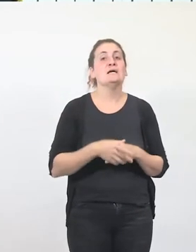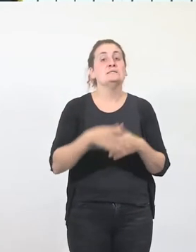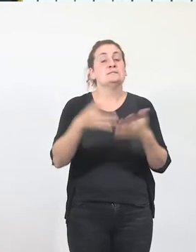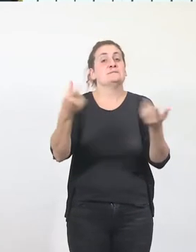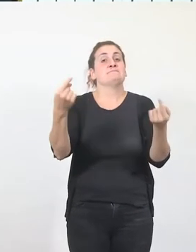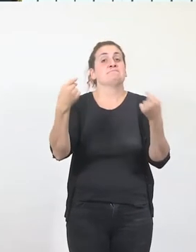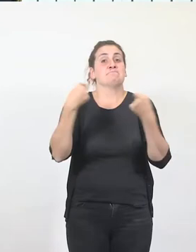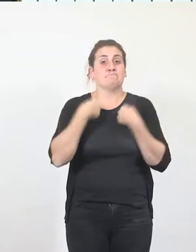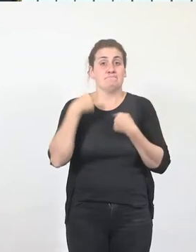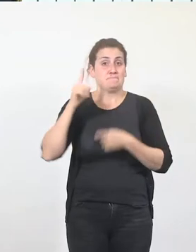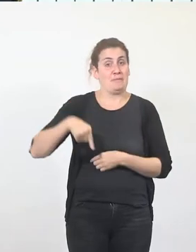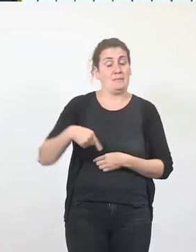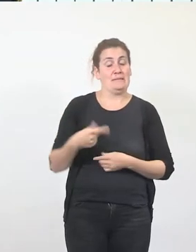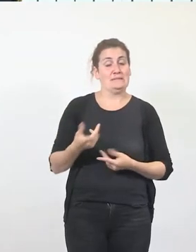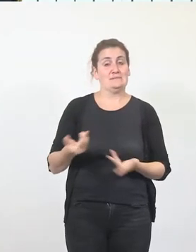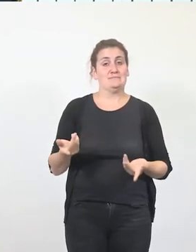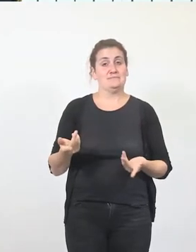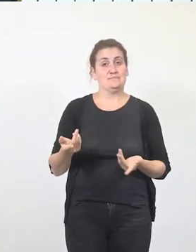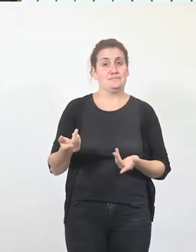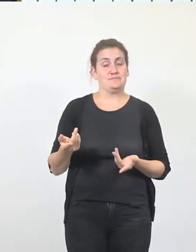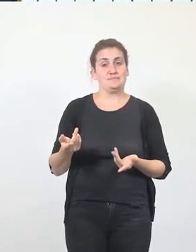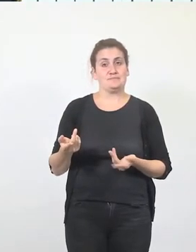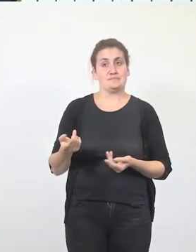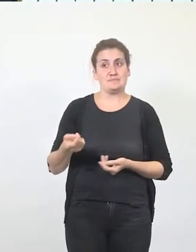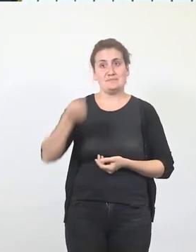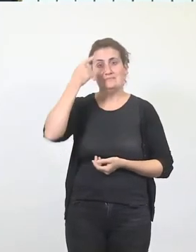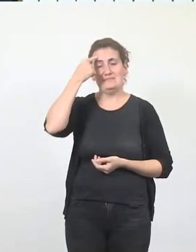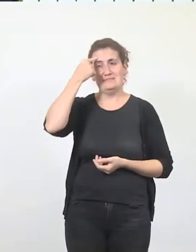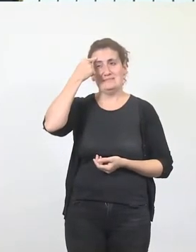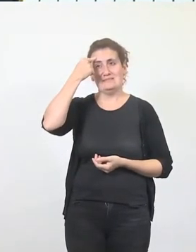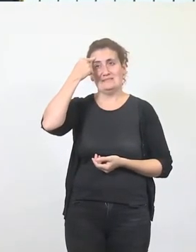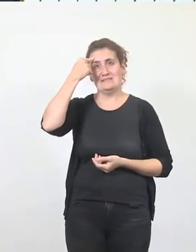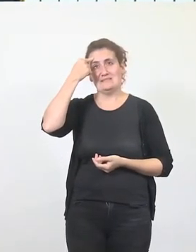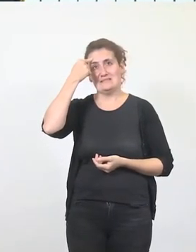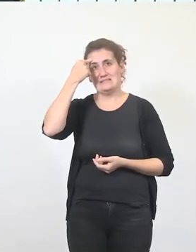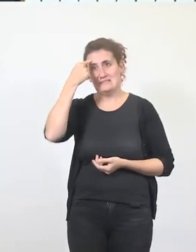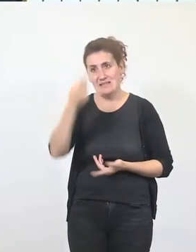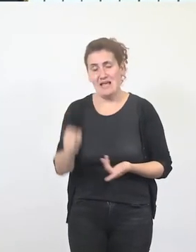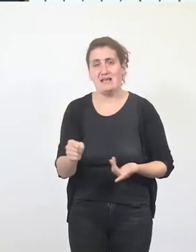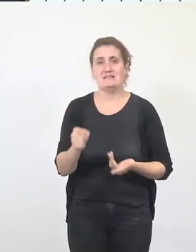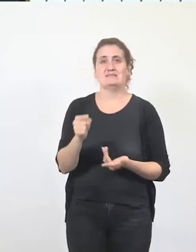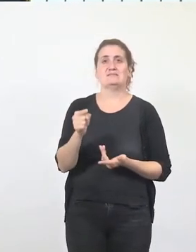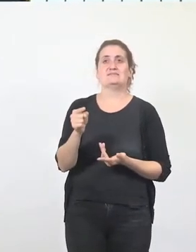Pues yo también por mi parte sé que me es difícil también